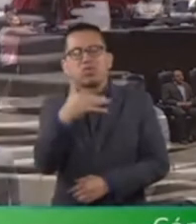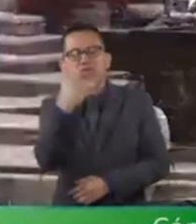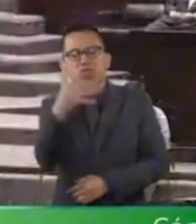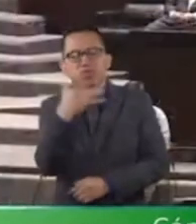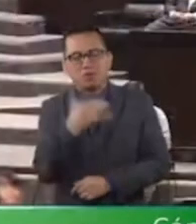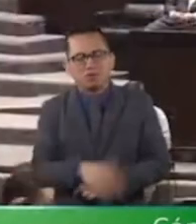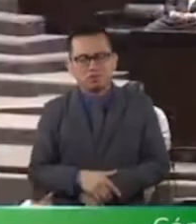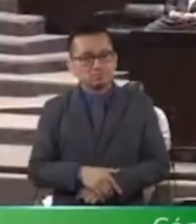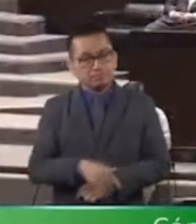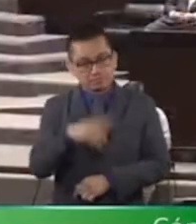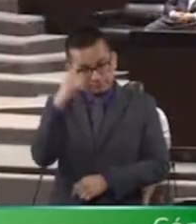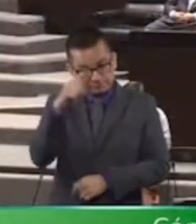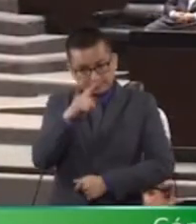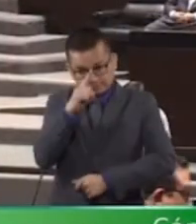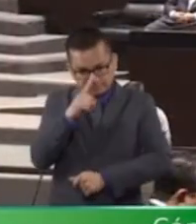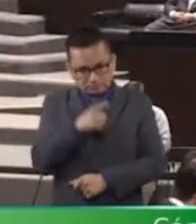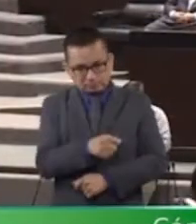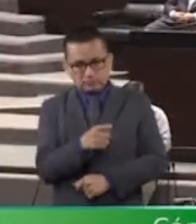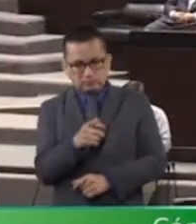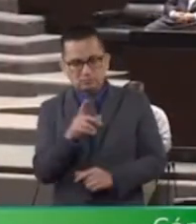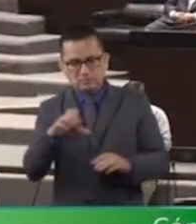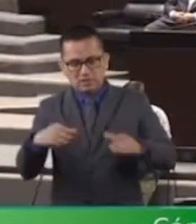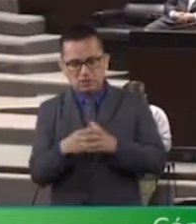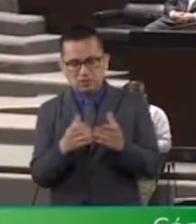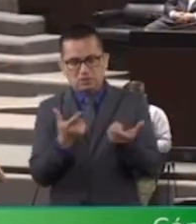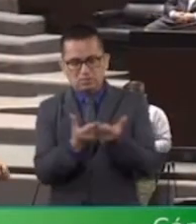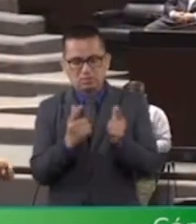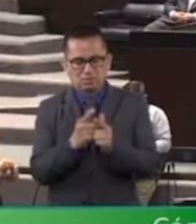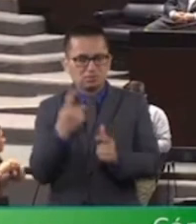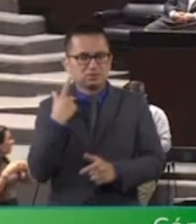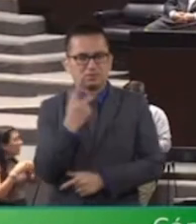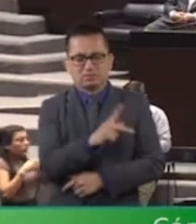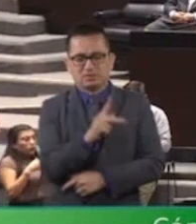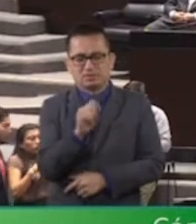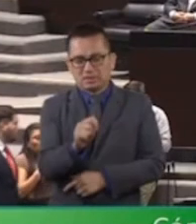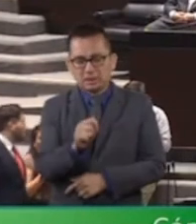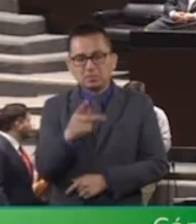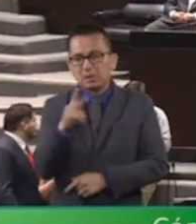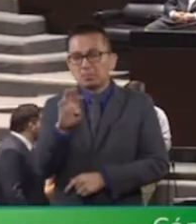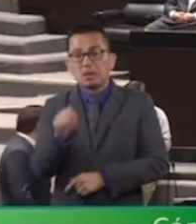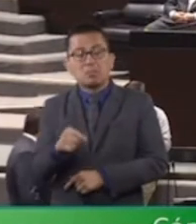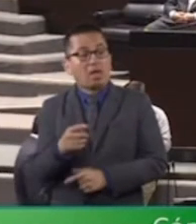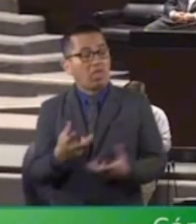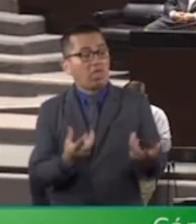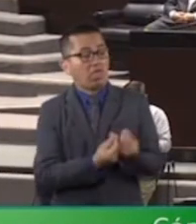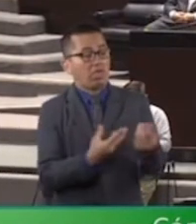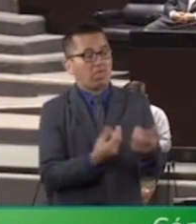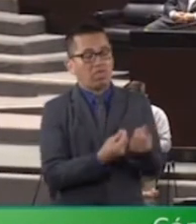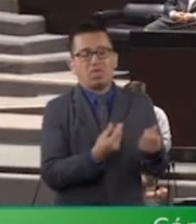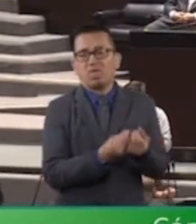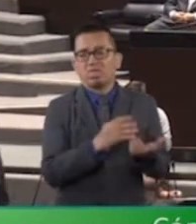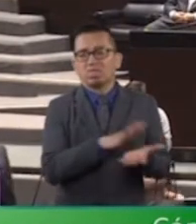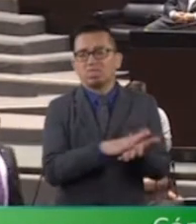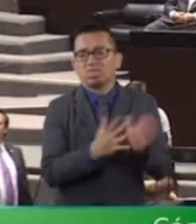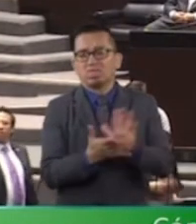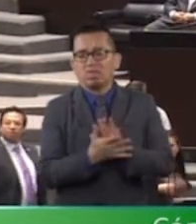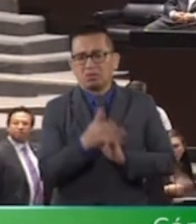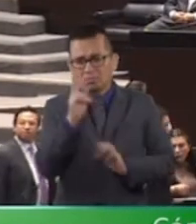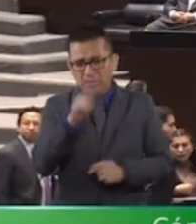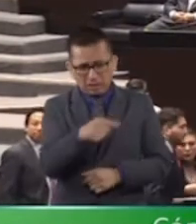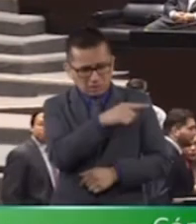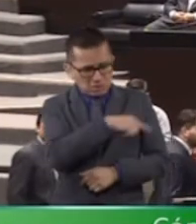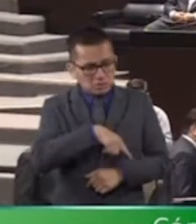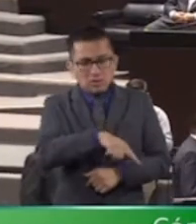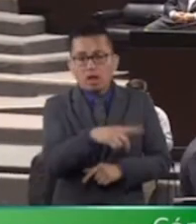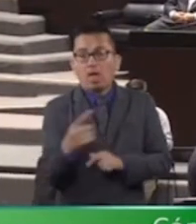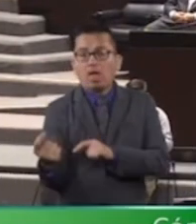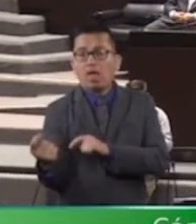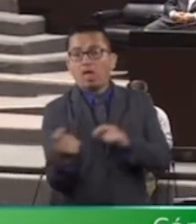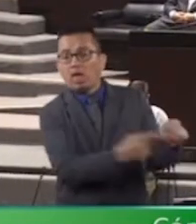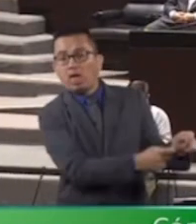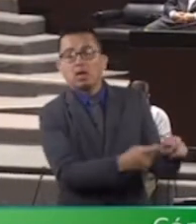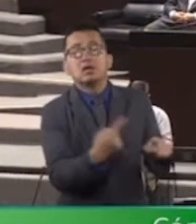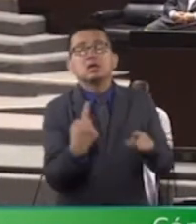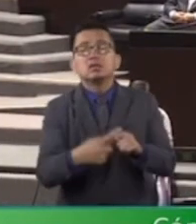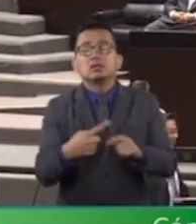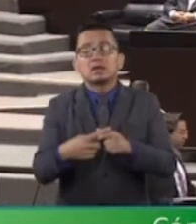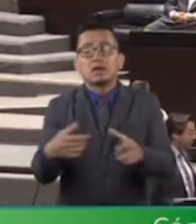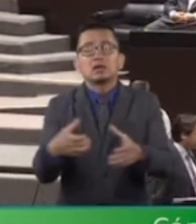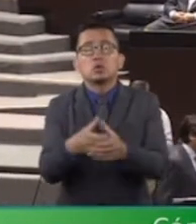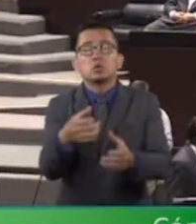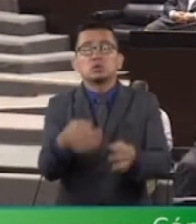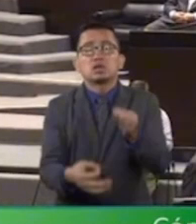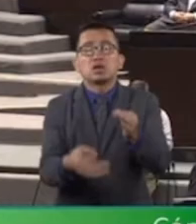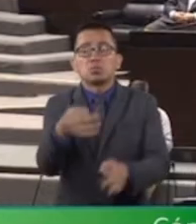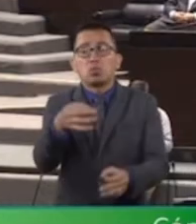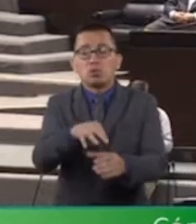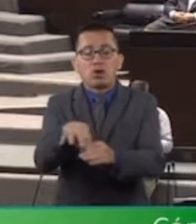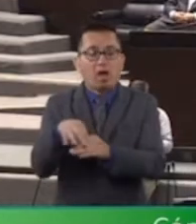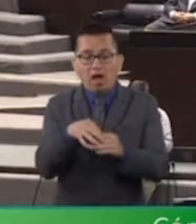rémoras del PRD, del PT y del Verde, esa mayoría artificial que les entregaron los tribunales a las